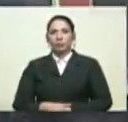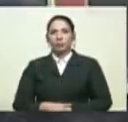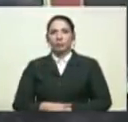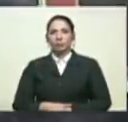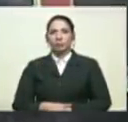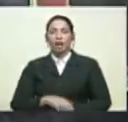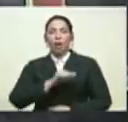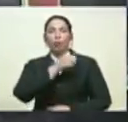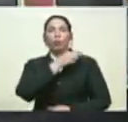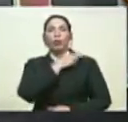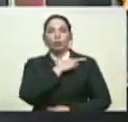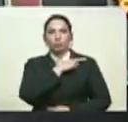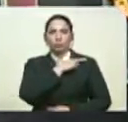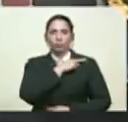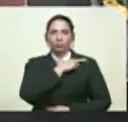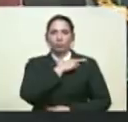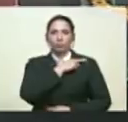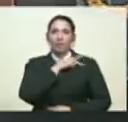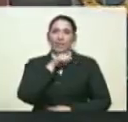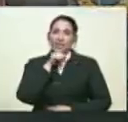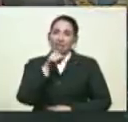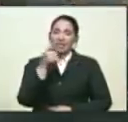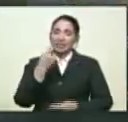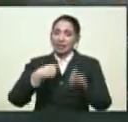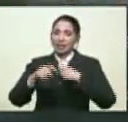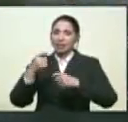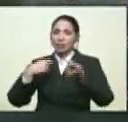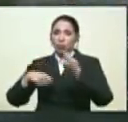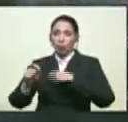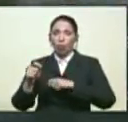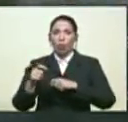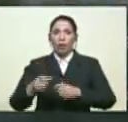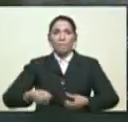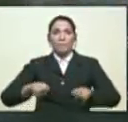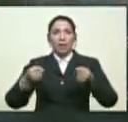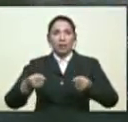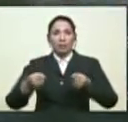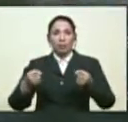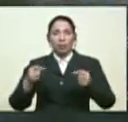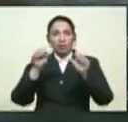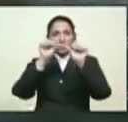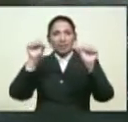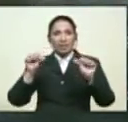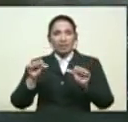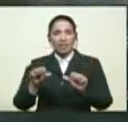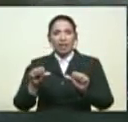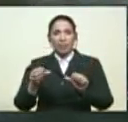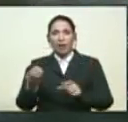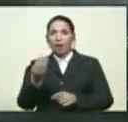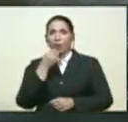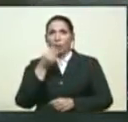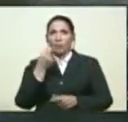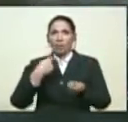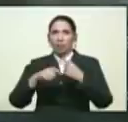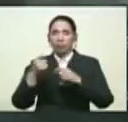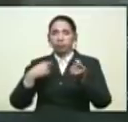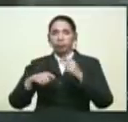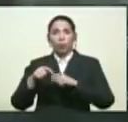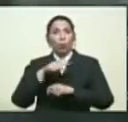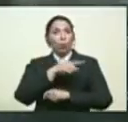dueños de esas distribuidoras, mayoristas, sistemas de abasto y superabasto, pónganse a